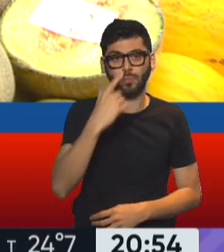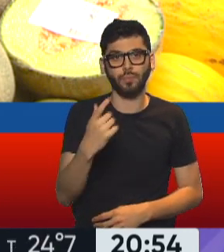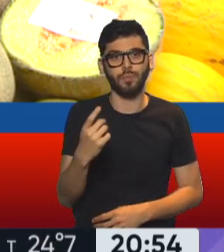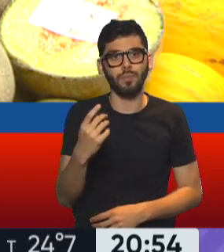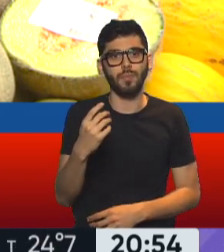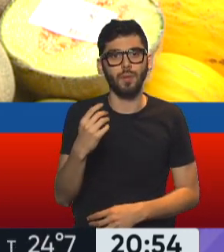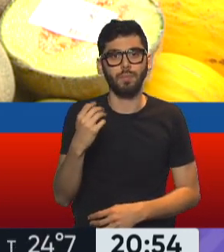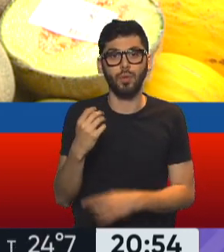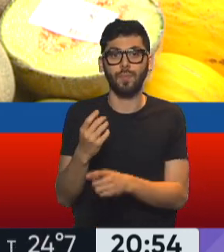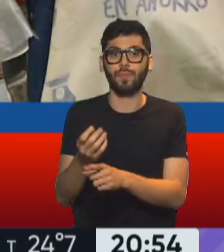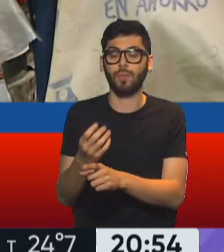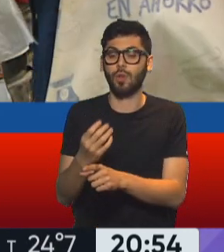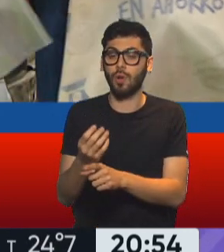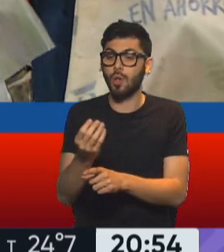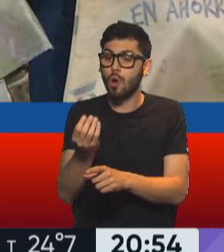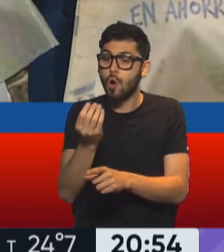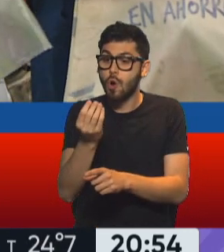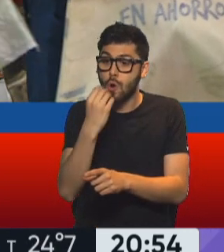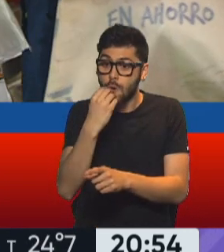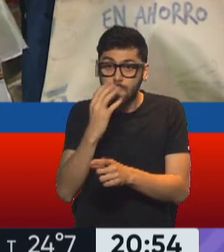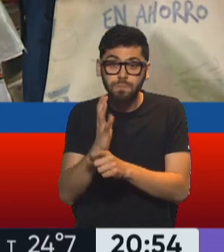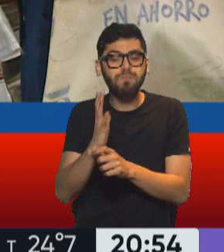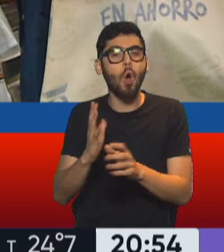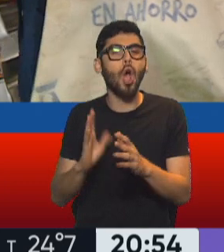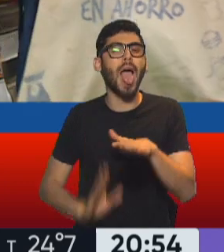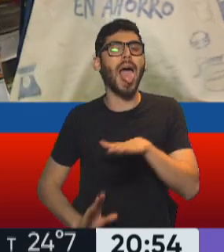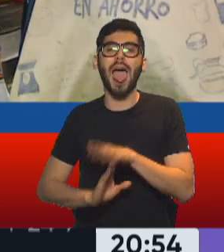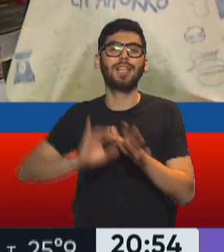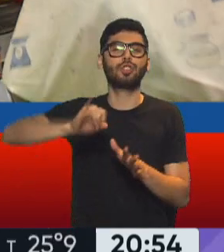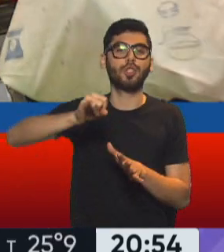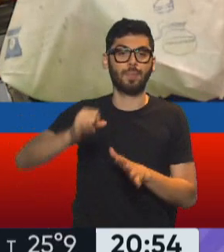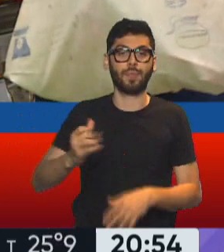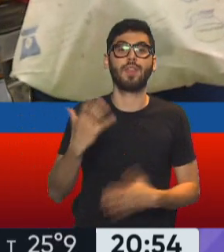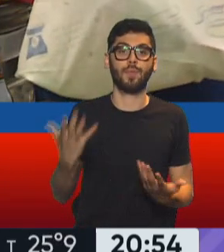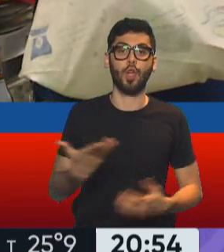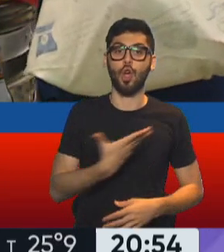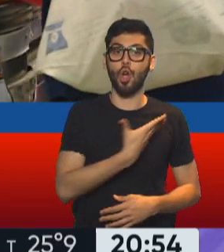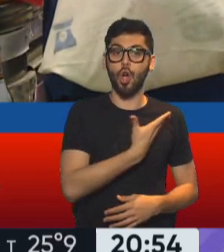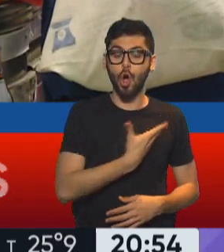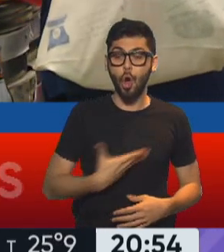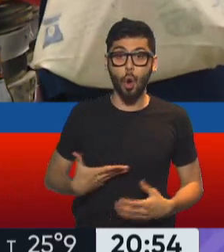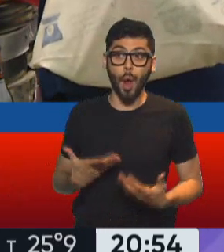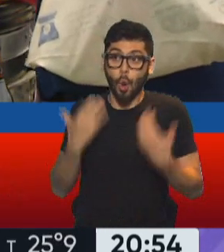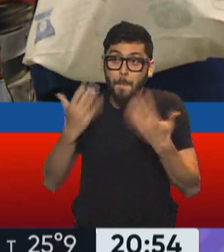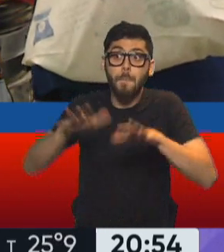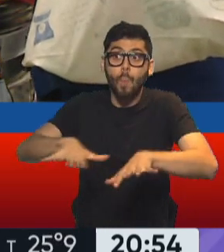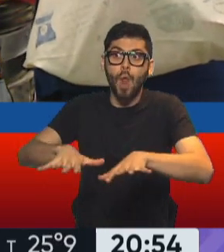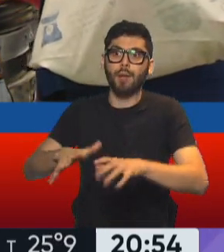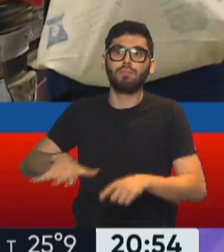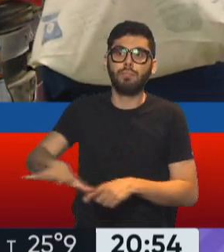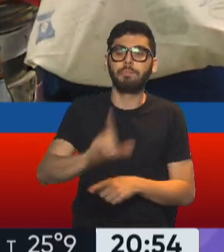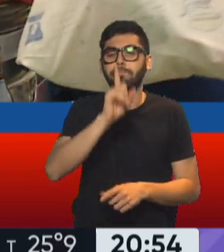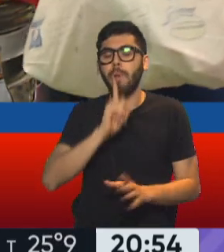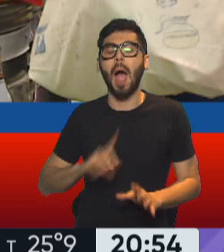Porque es un bien de consumo esencial y un gobierno popular no va a permitir que su pueblo pase hambre. Entonces,